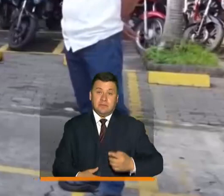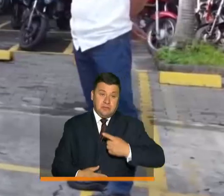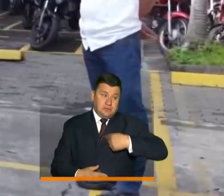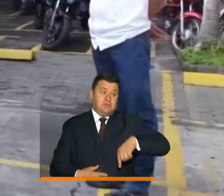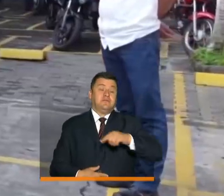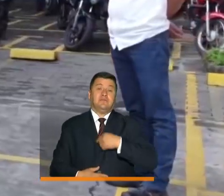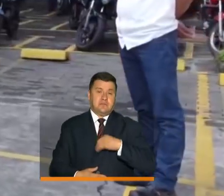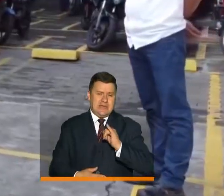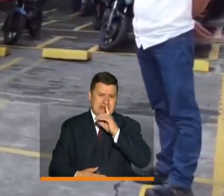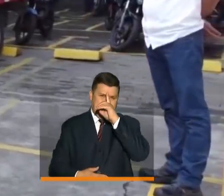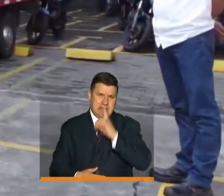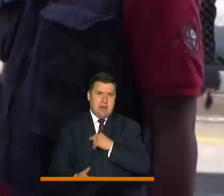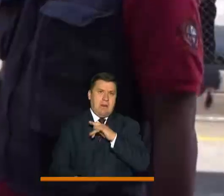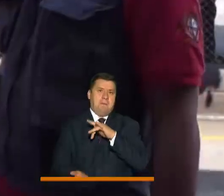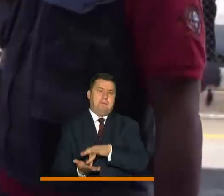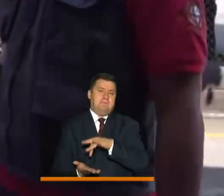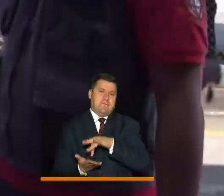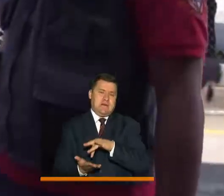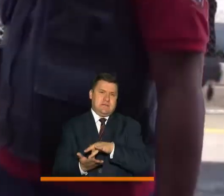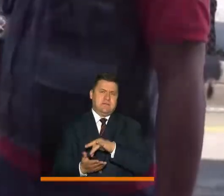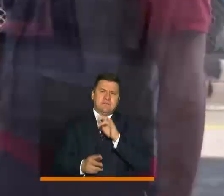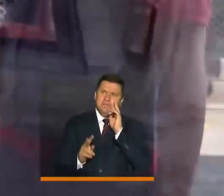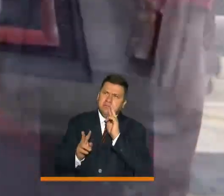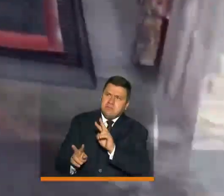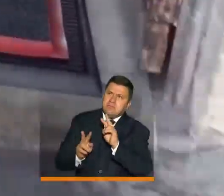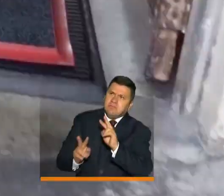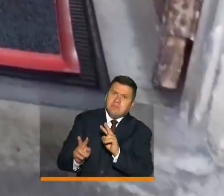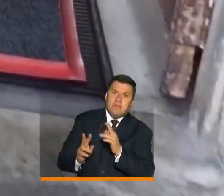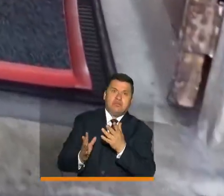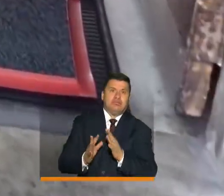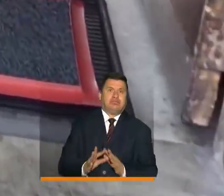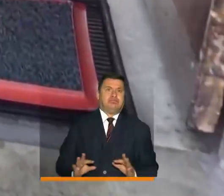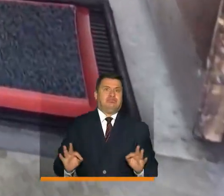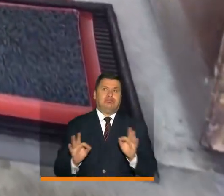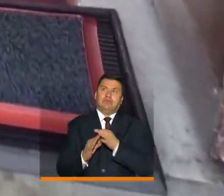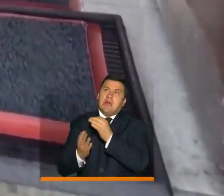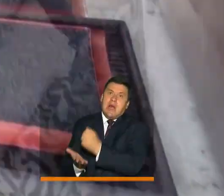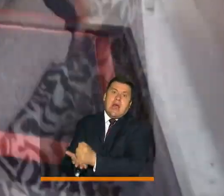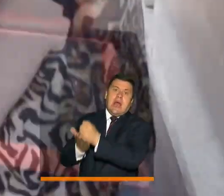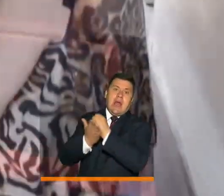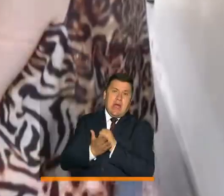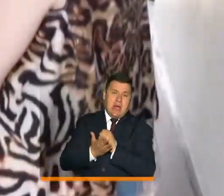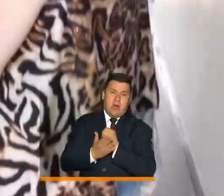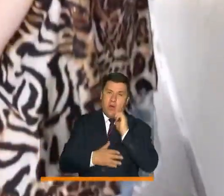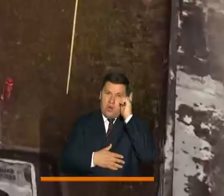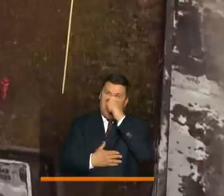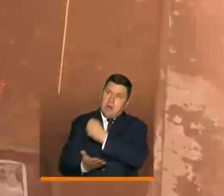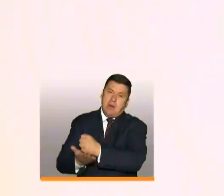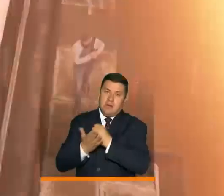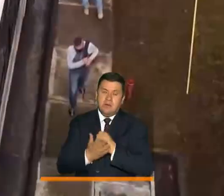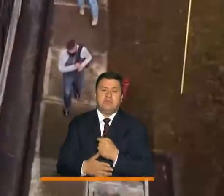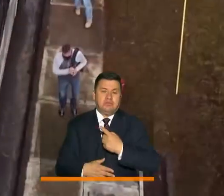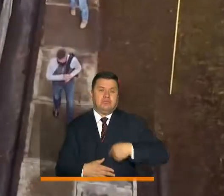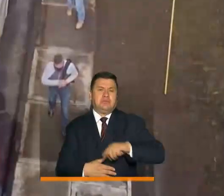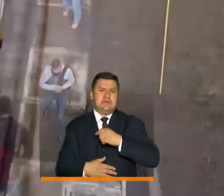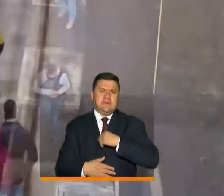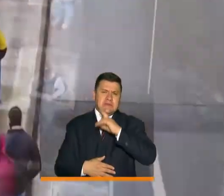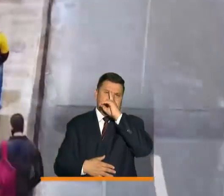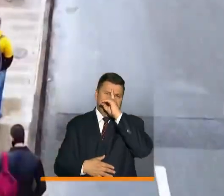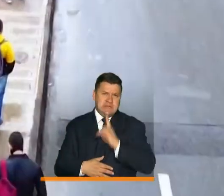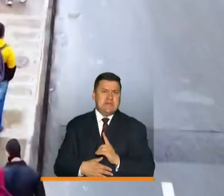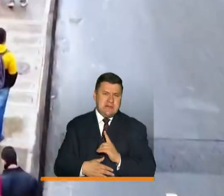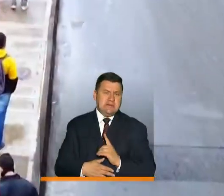Nosotros hemos decidido participar porque hemos visto una posibilidad importante de ayuda que nos ha brindado el gobierno. Nosotros